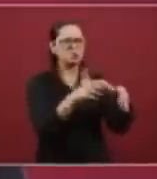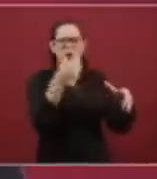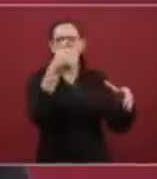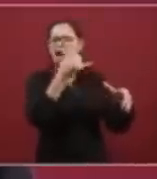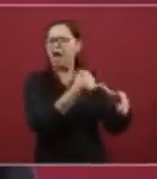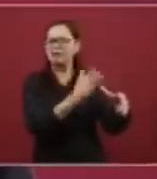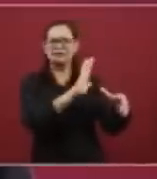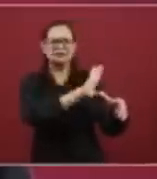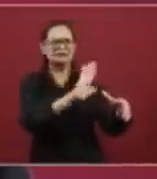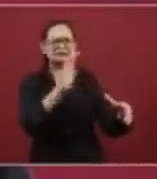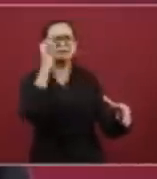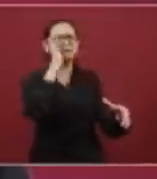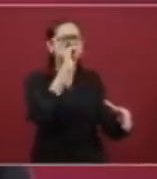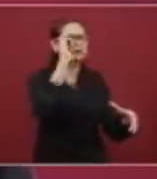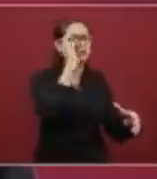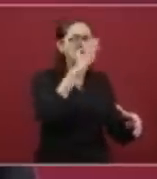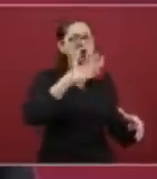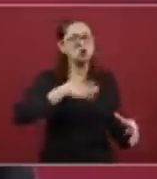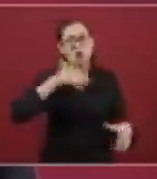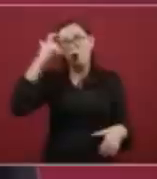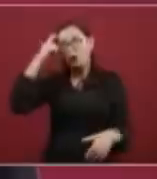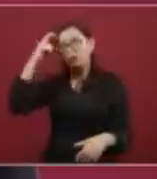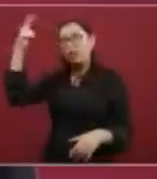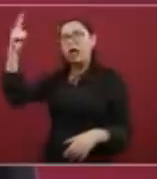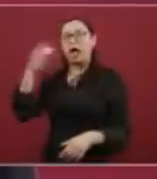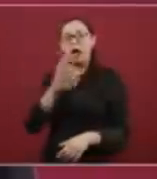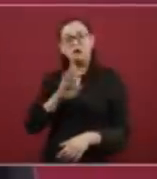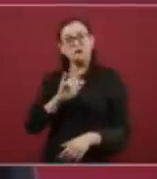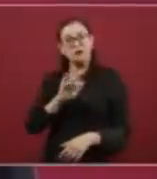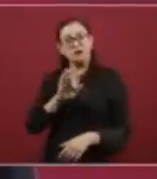inventé lo de fifí.